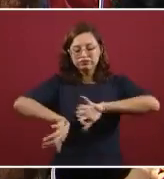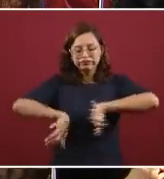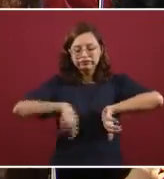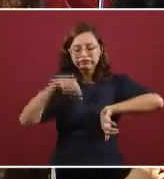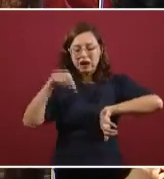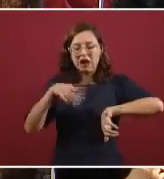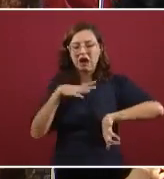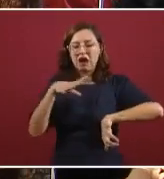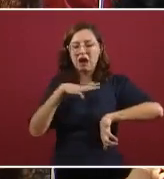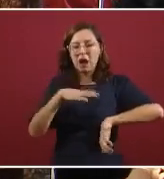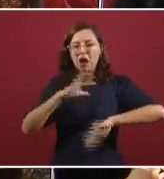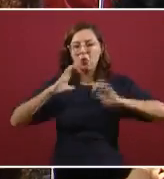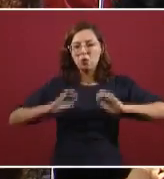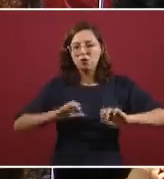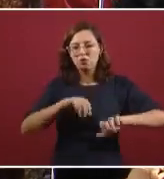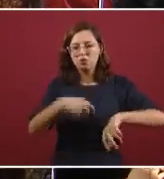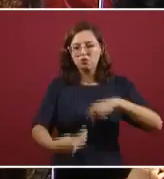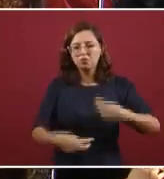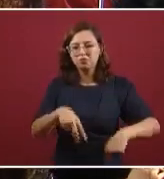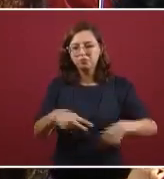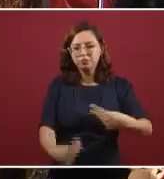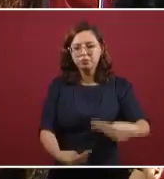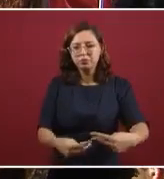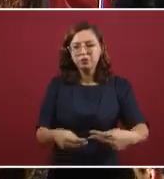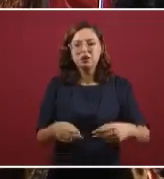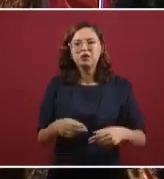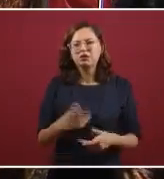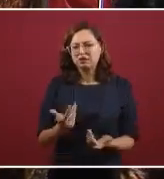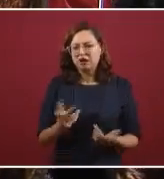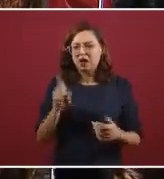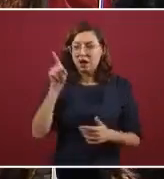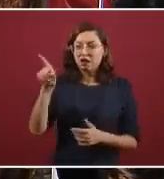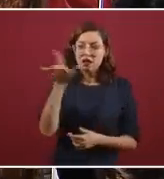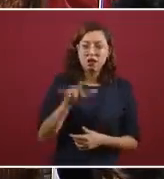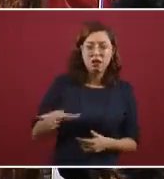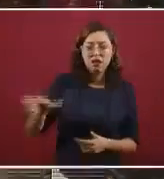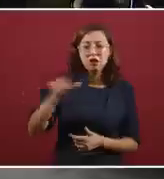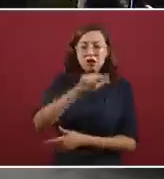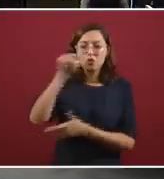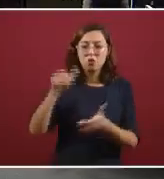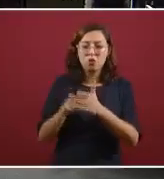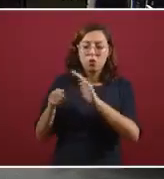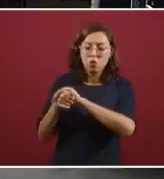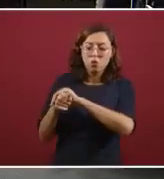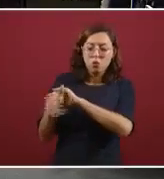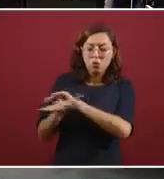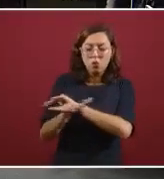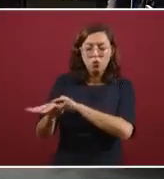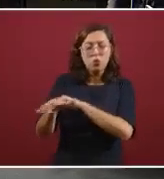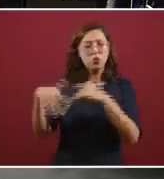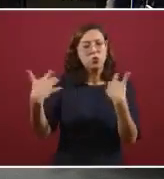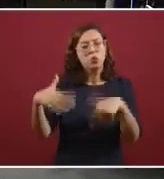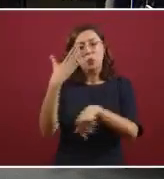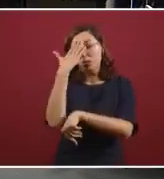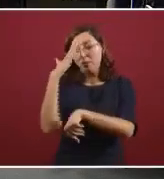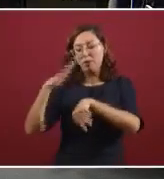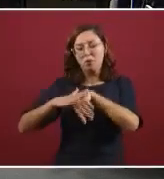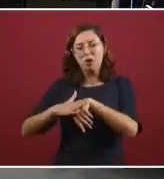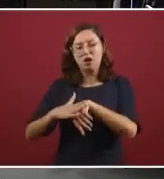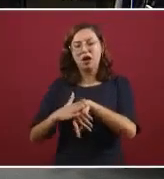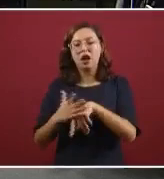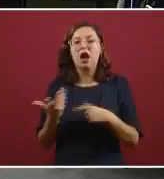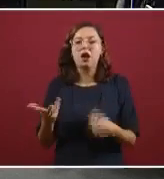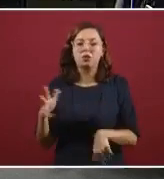Si se entiende el hecho de que Ayotzinapa es un hecho emblemático, porque los otros